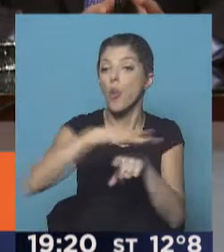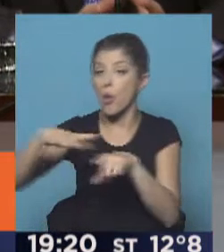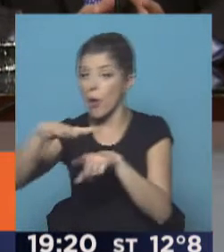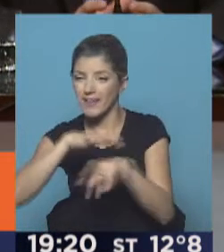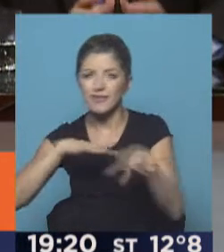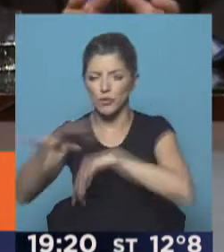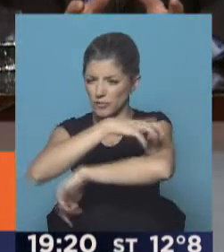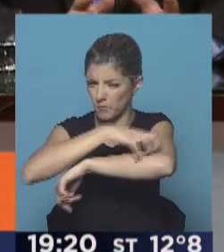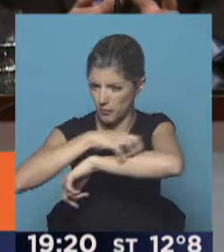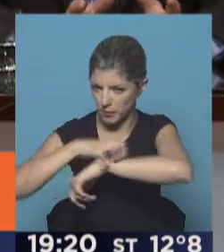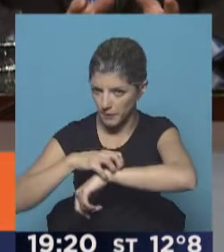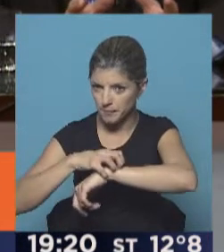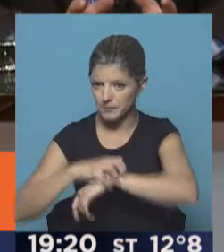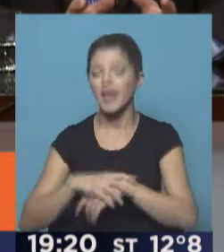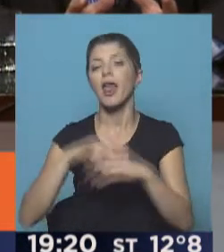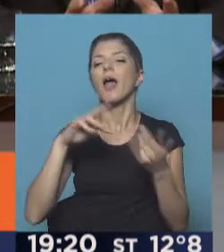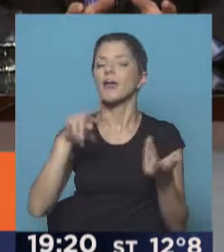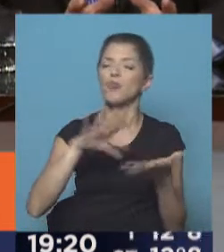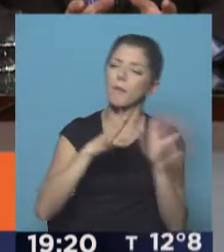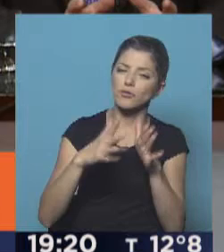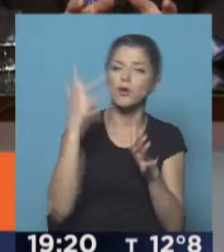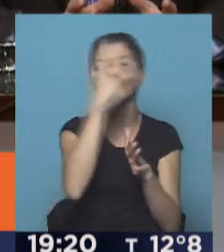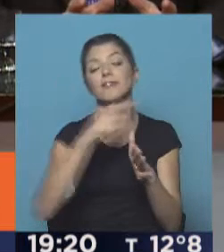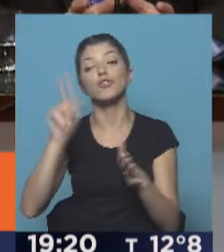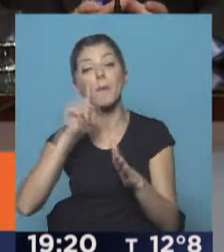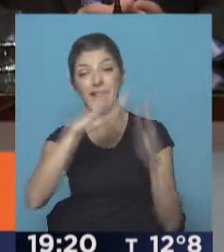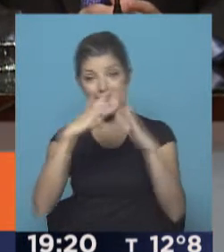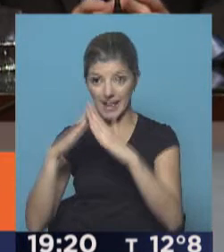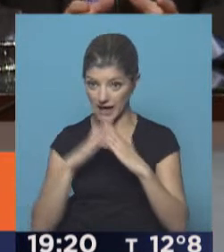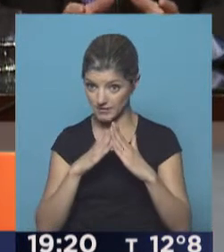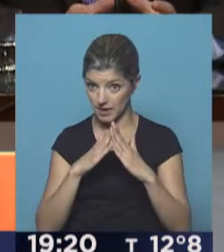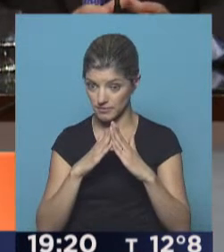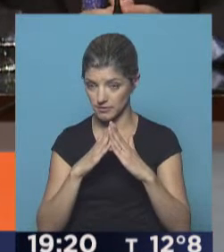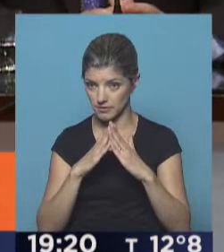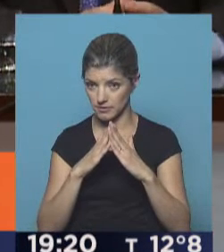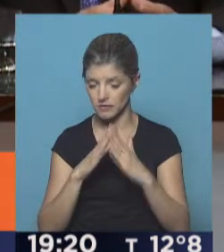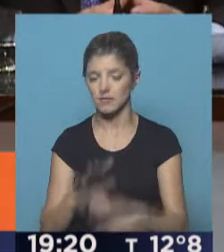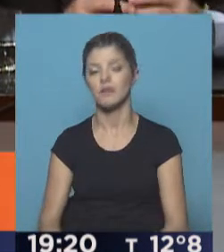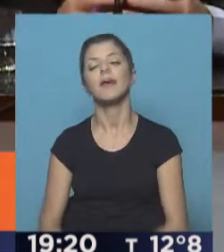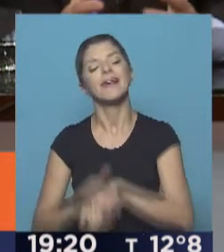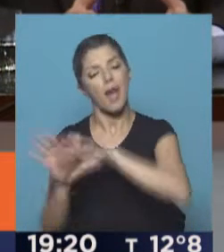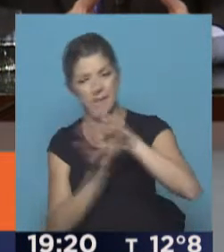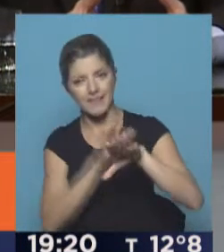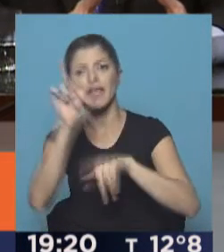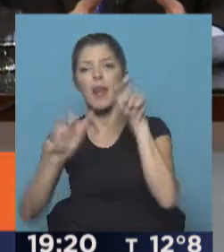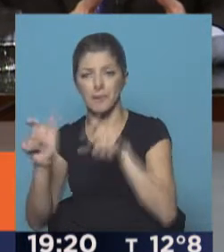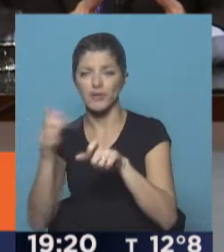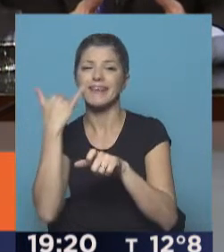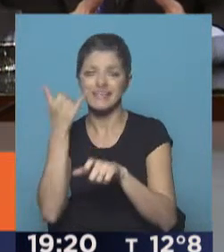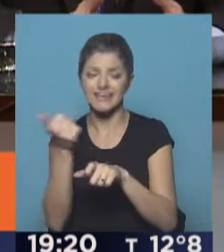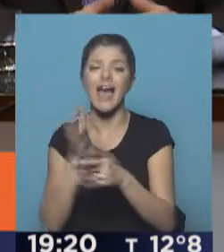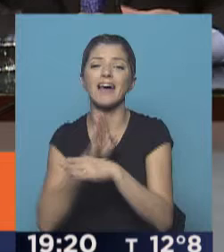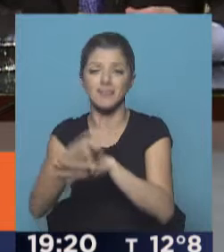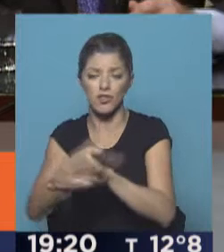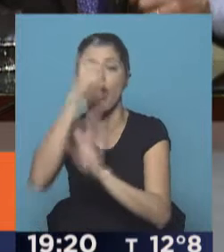de vulnerabilidad. Estos son aproximadamente unos 300.000 hogares que, independientemente de que esa gente haya o no haya accedido a la